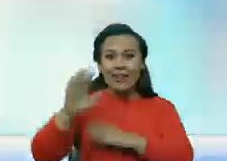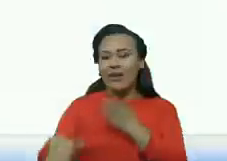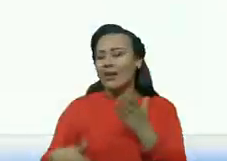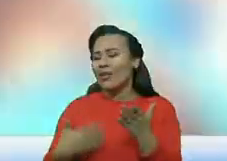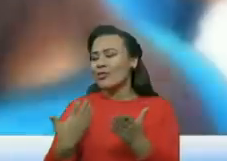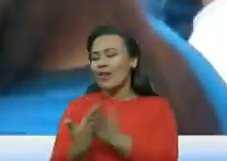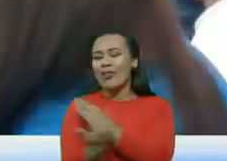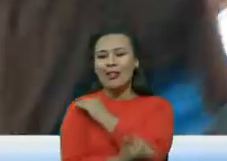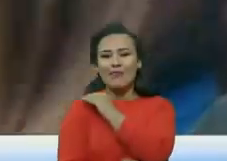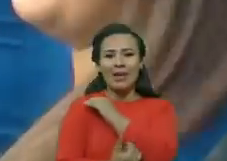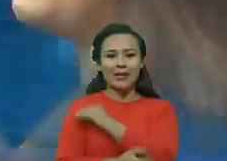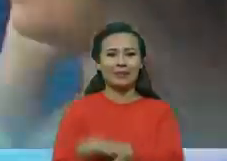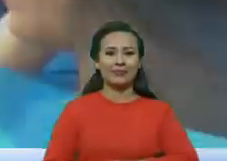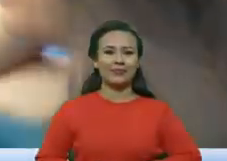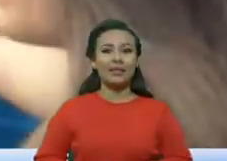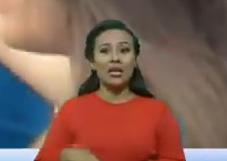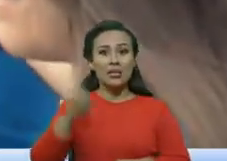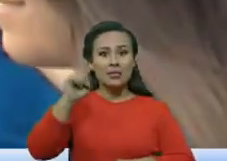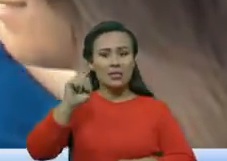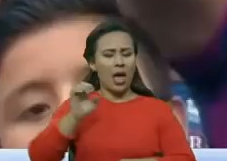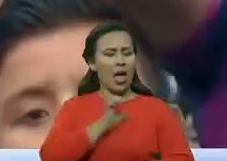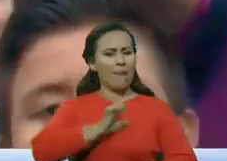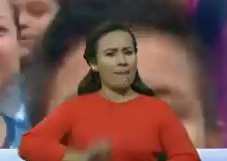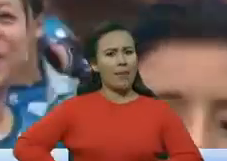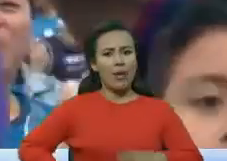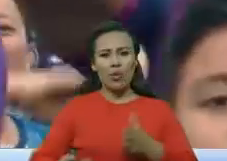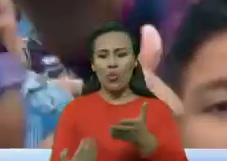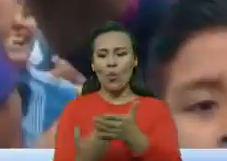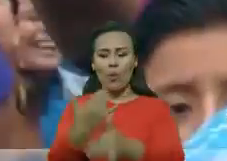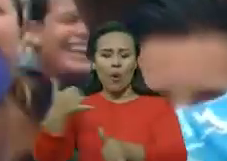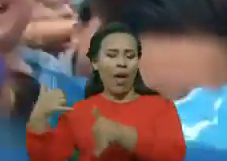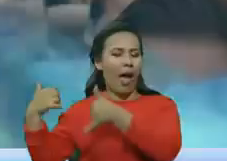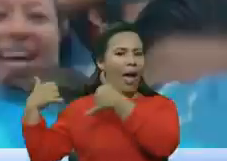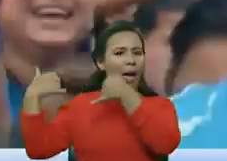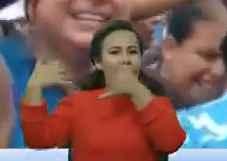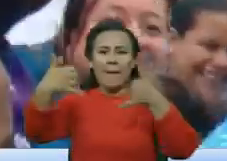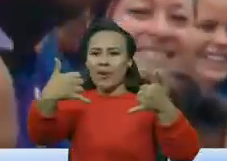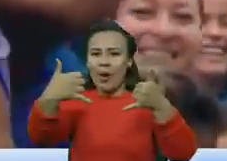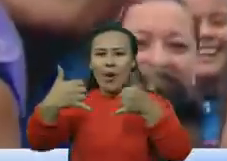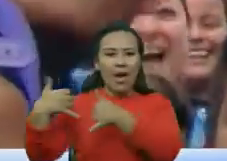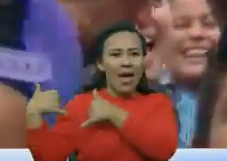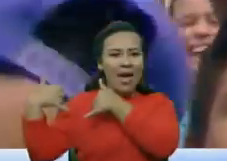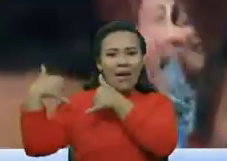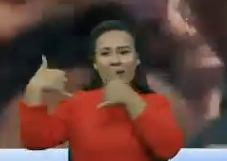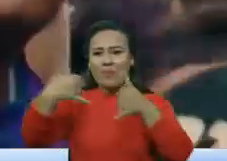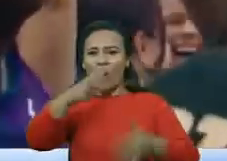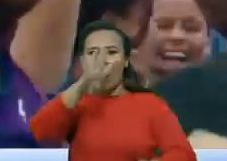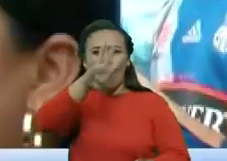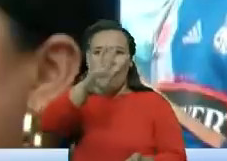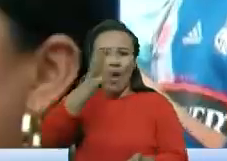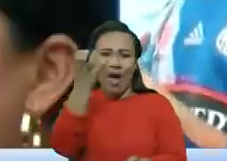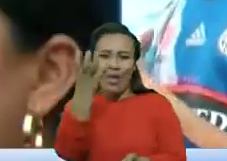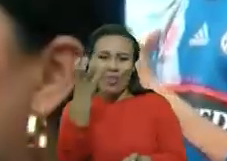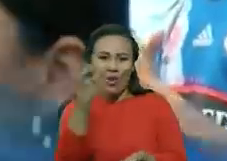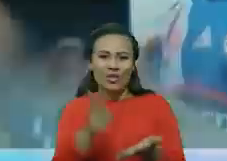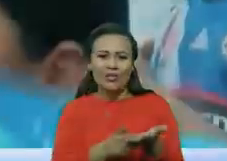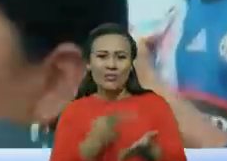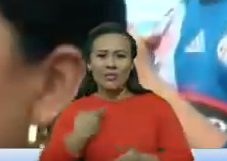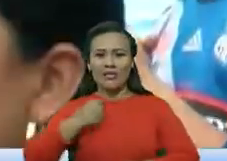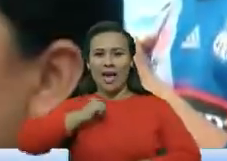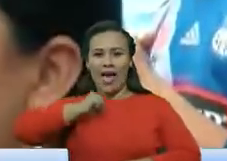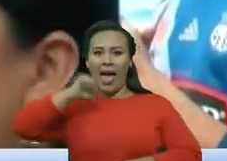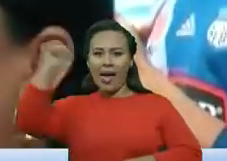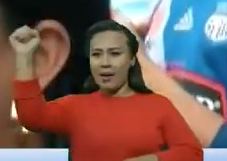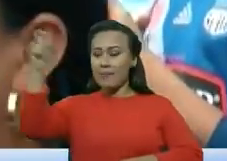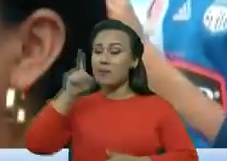el país. Haber sido el nuevo campeón del fútbol ecuatoriano. ¡Tetracampeones vamos a ser! ¡Cuatro más! Campeón, y hay que aplaudir